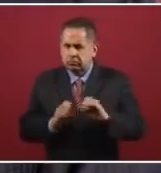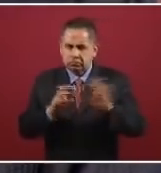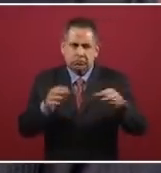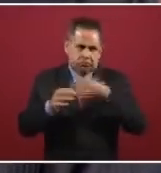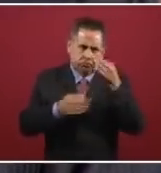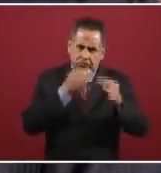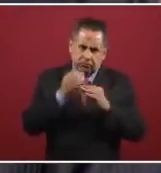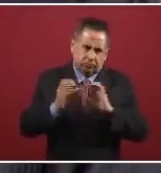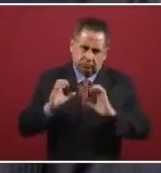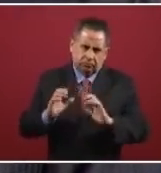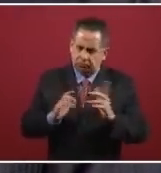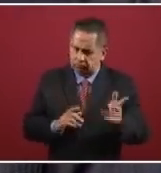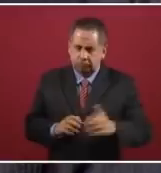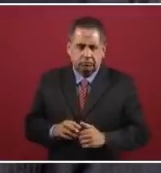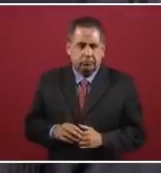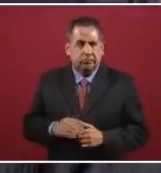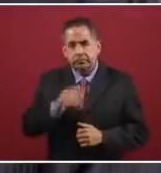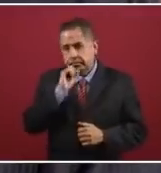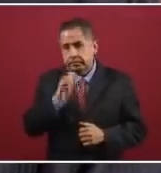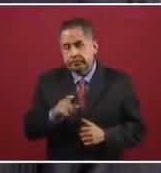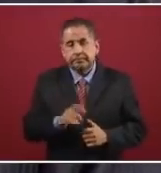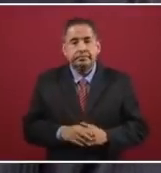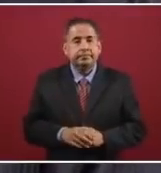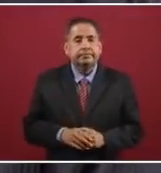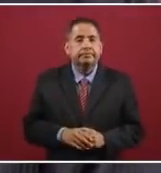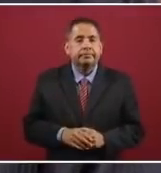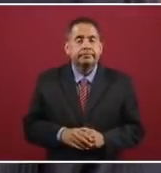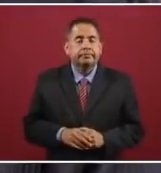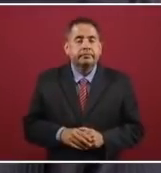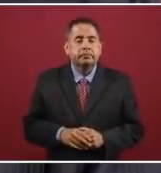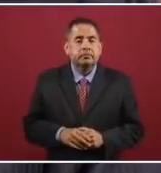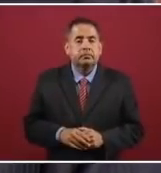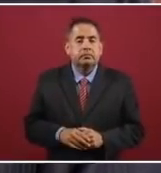que el que